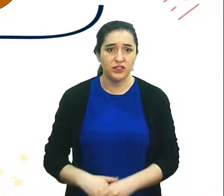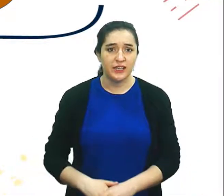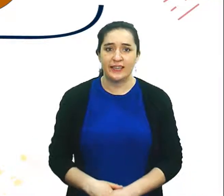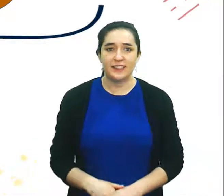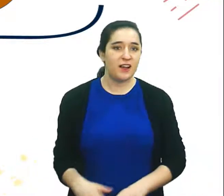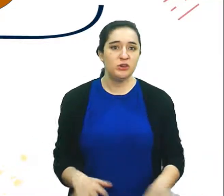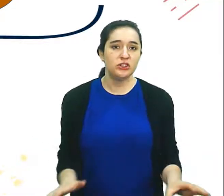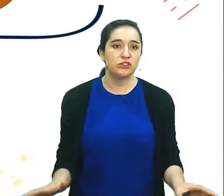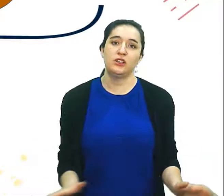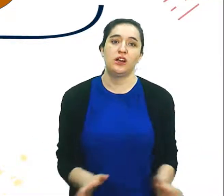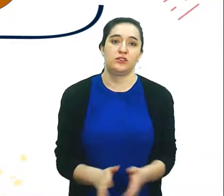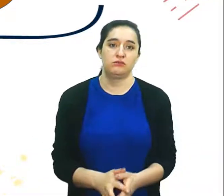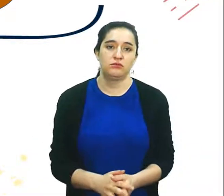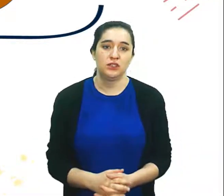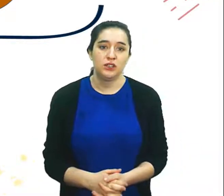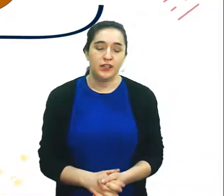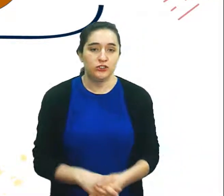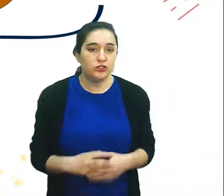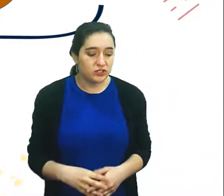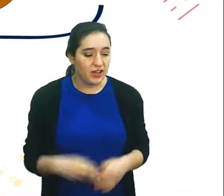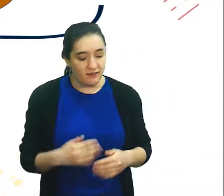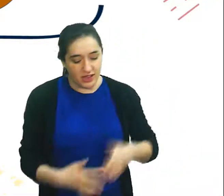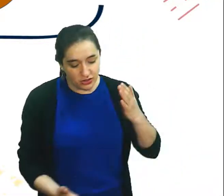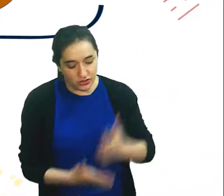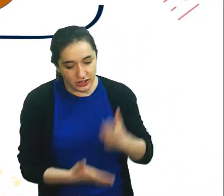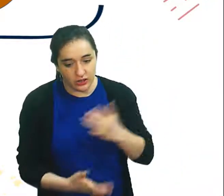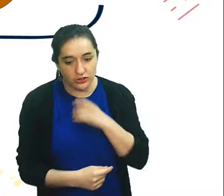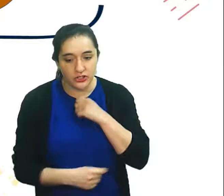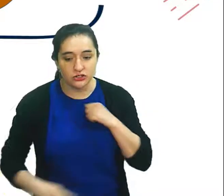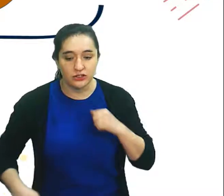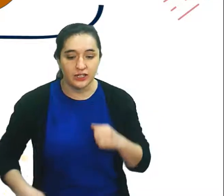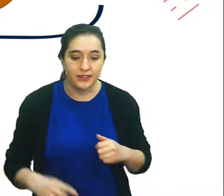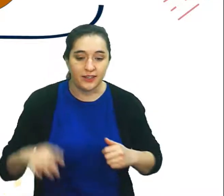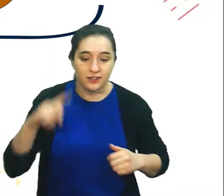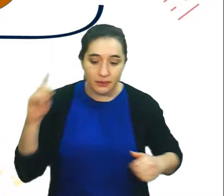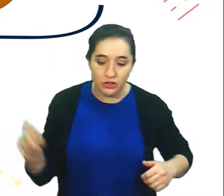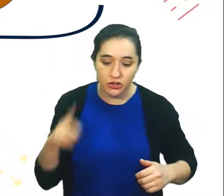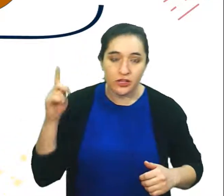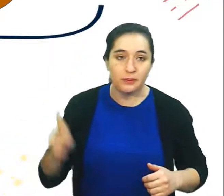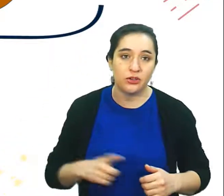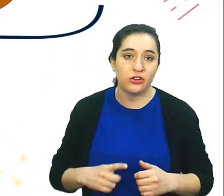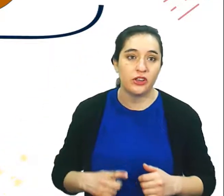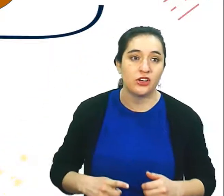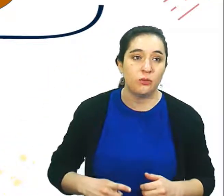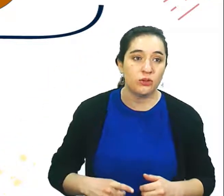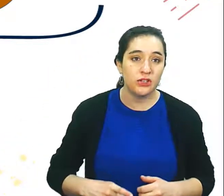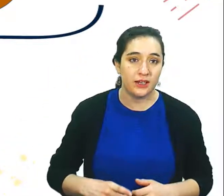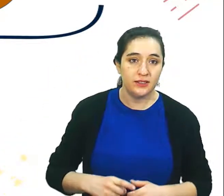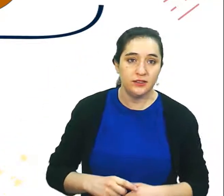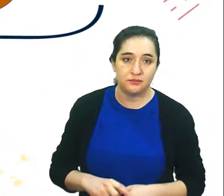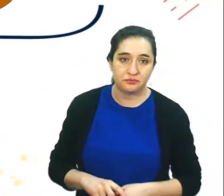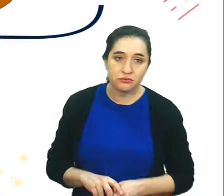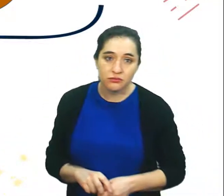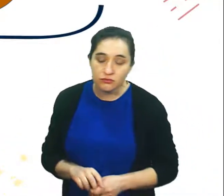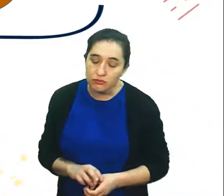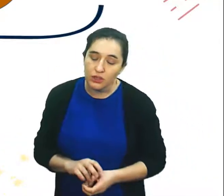pueblo estaba muy desordenado. Entonces, había que ordenarlos. De hecho, es en este periodo, en el periodo de Diego